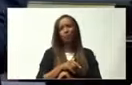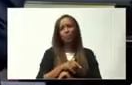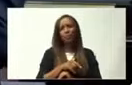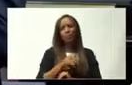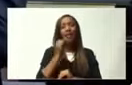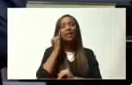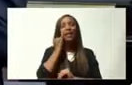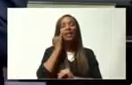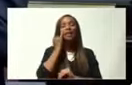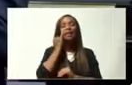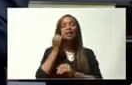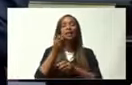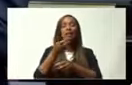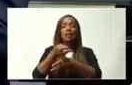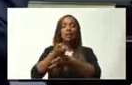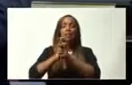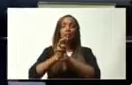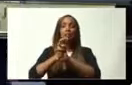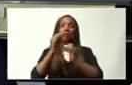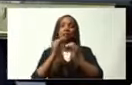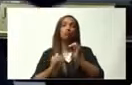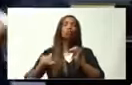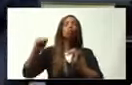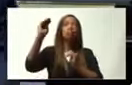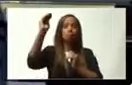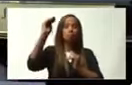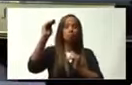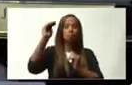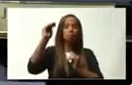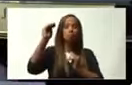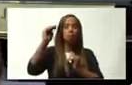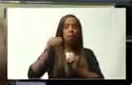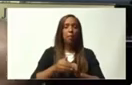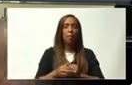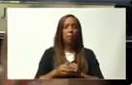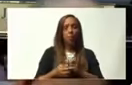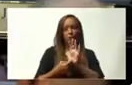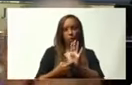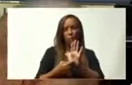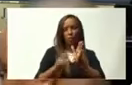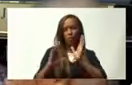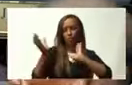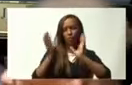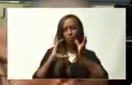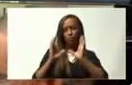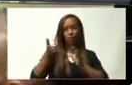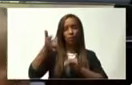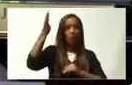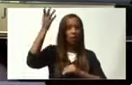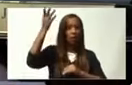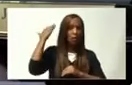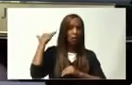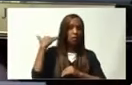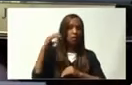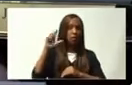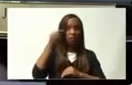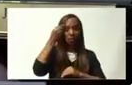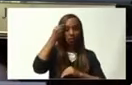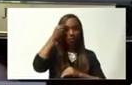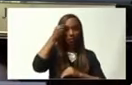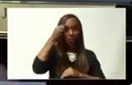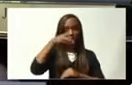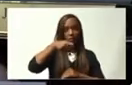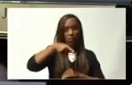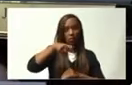comparan el Producto Interno Bruto con los préstamos que tomábamos el gobierno del PLD. Aquí está. En